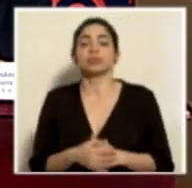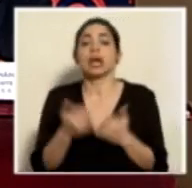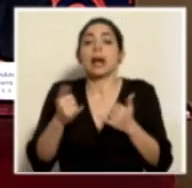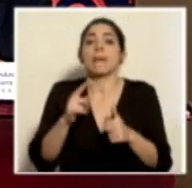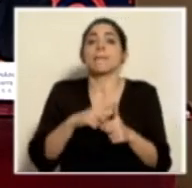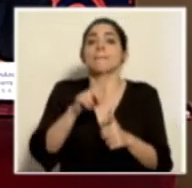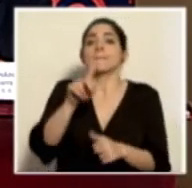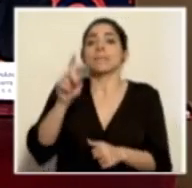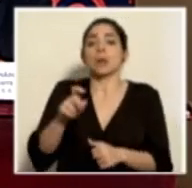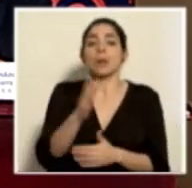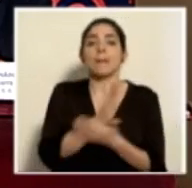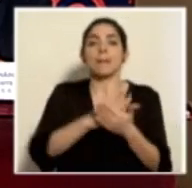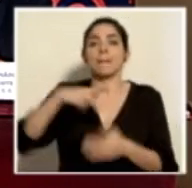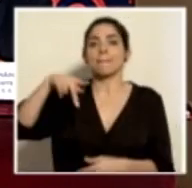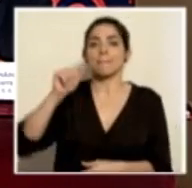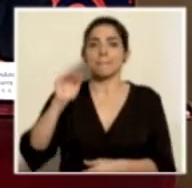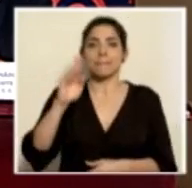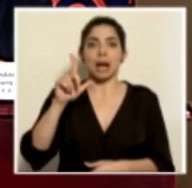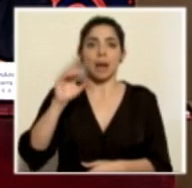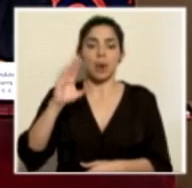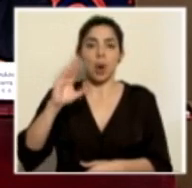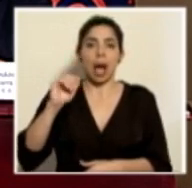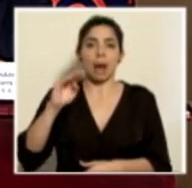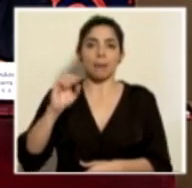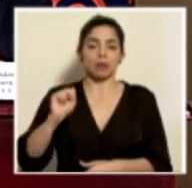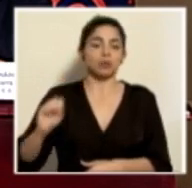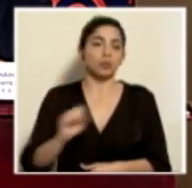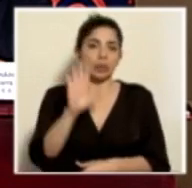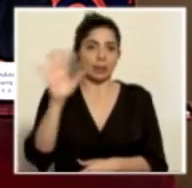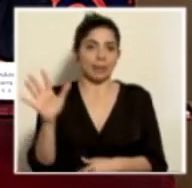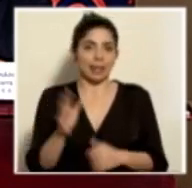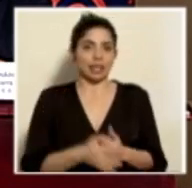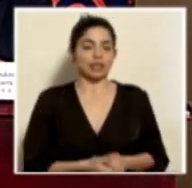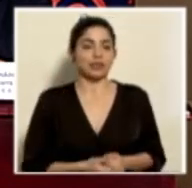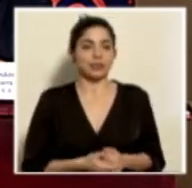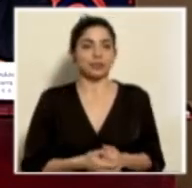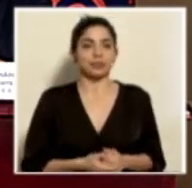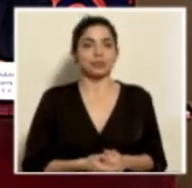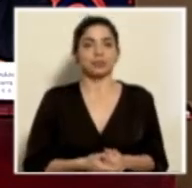señor presidente por parte de Pablo Campos de Multimedios Telediario.